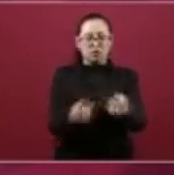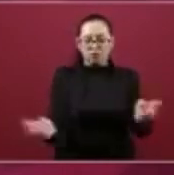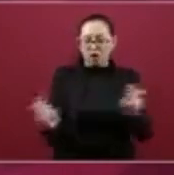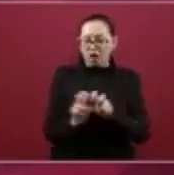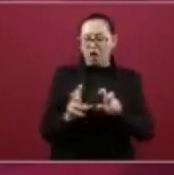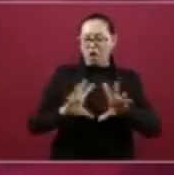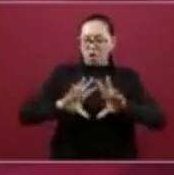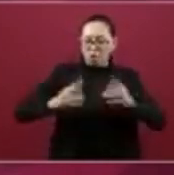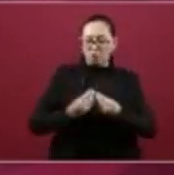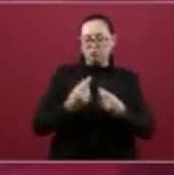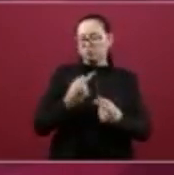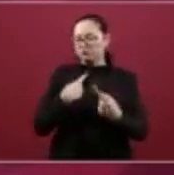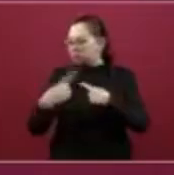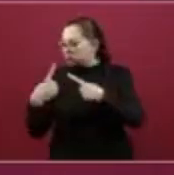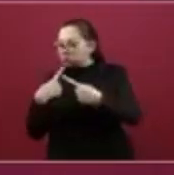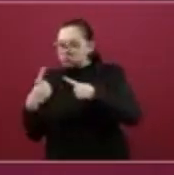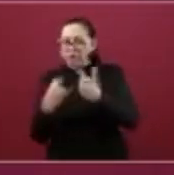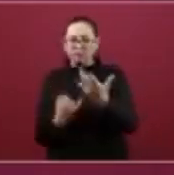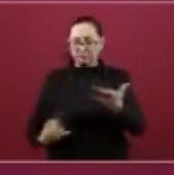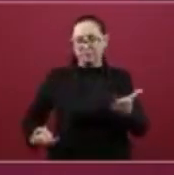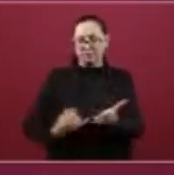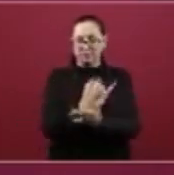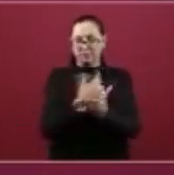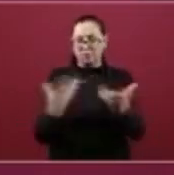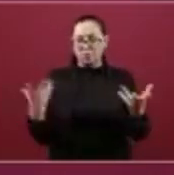con seguridad,